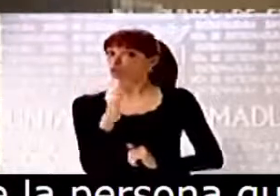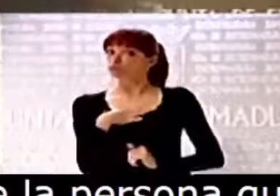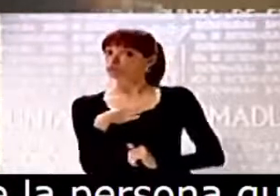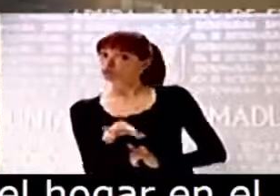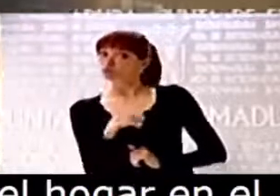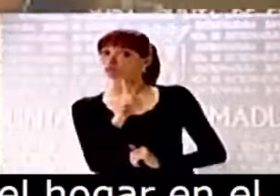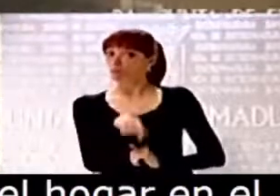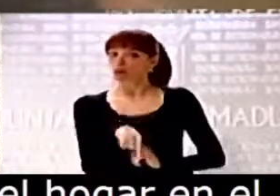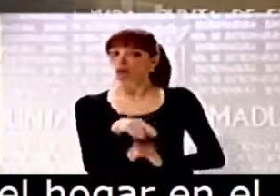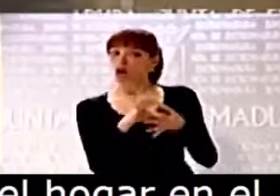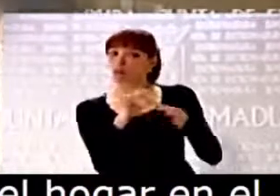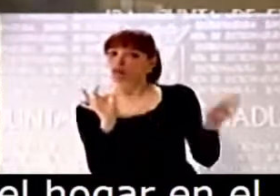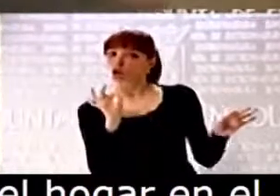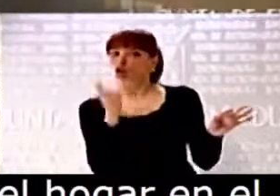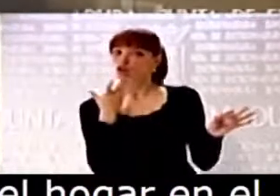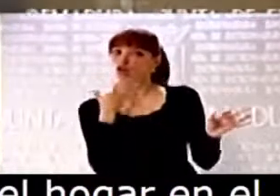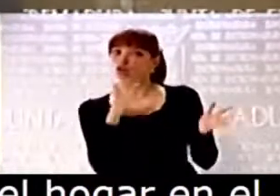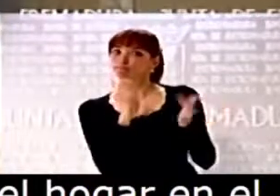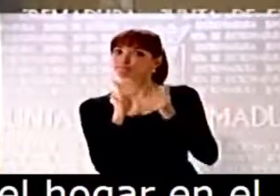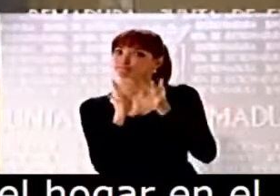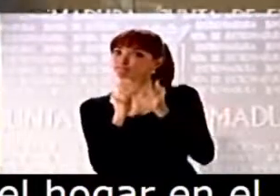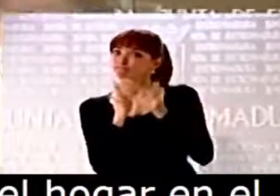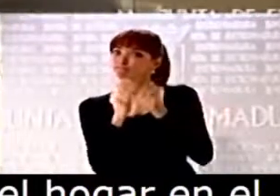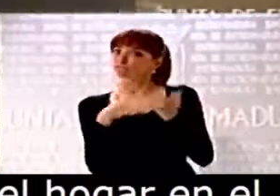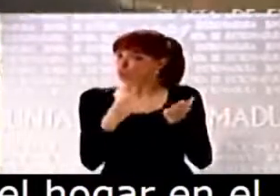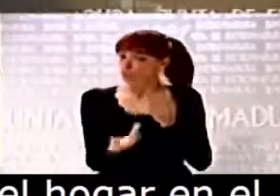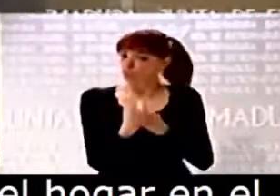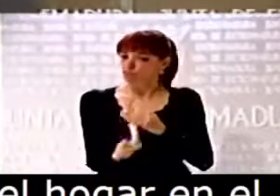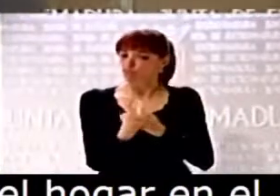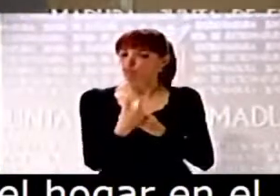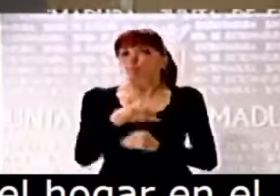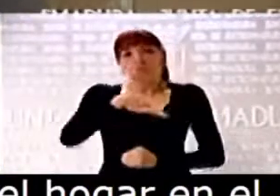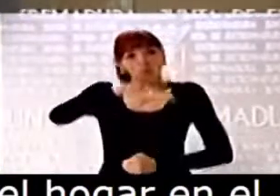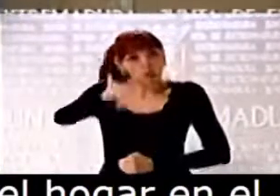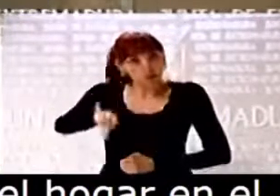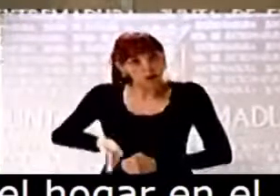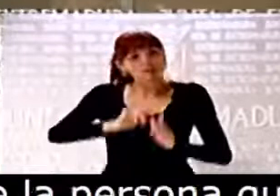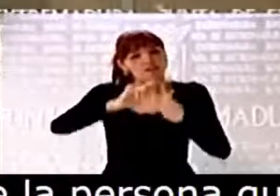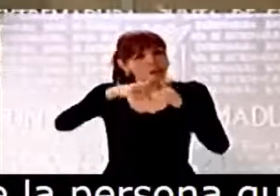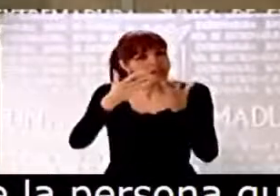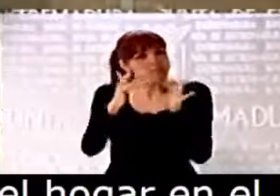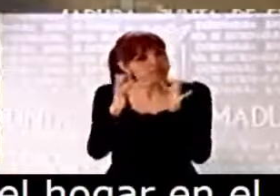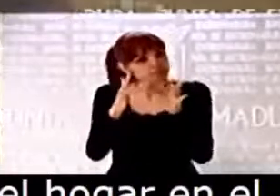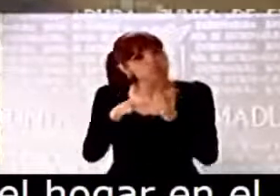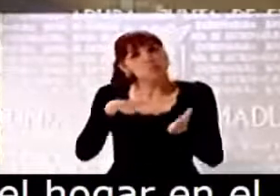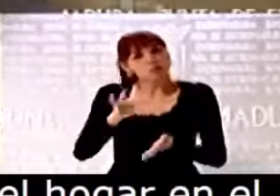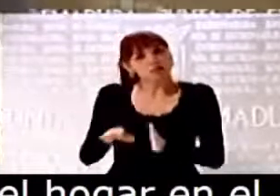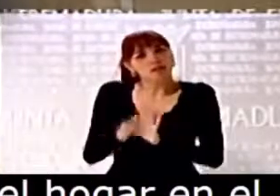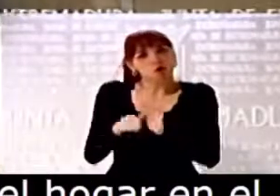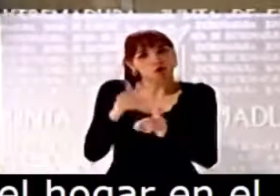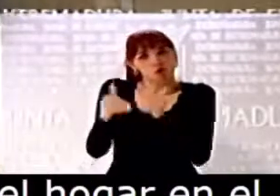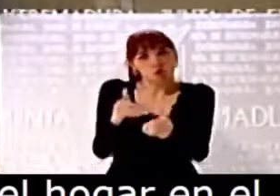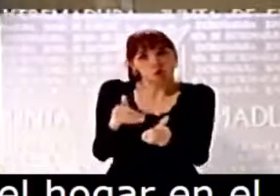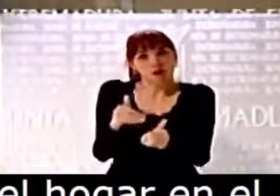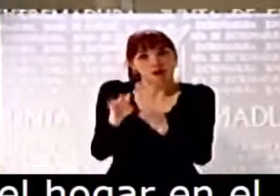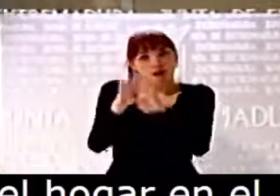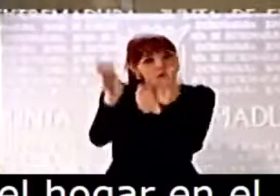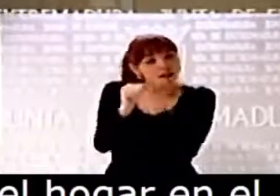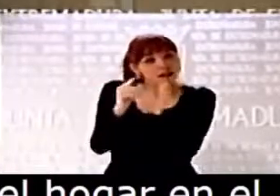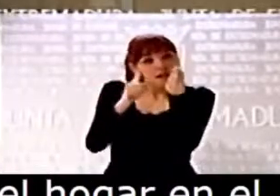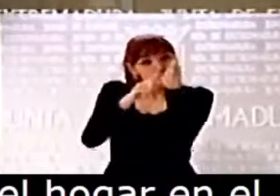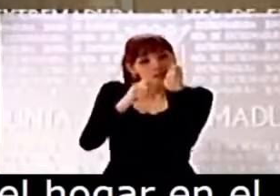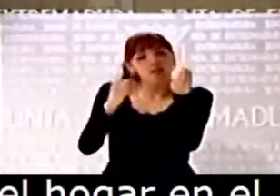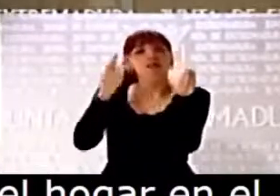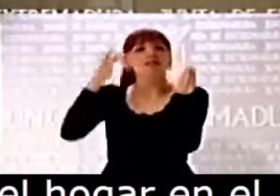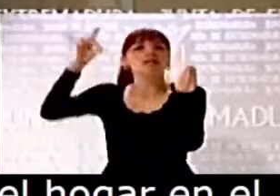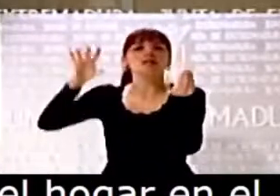conservando tus amistades, tus conocimientos, tus relaciones personales, tus relaciones familiares, ¿no? De eso creo que es de lo que iba la